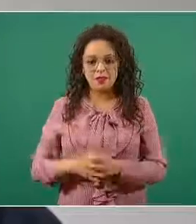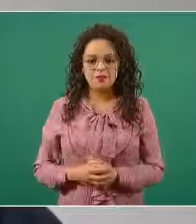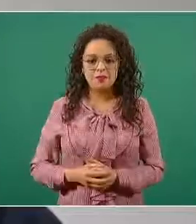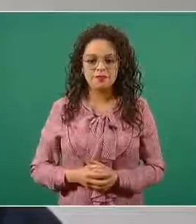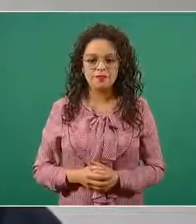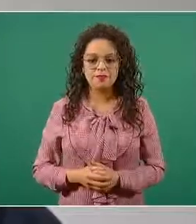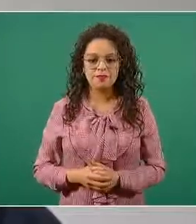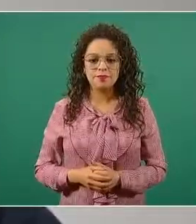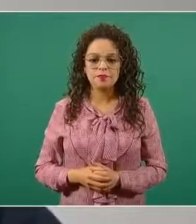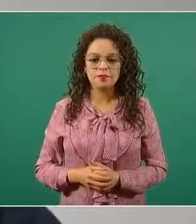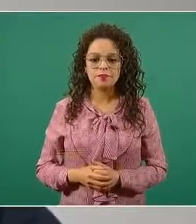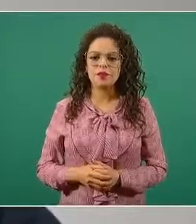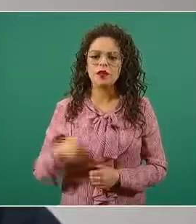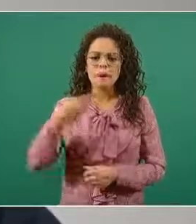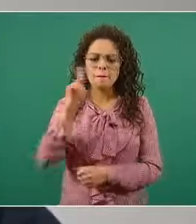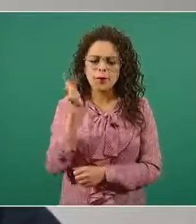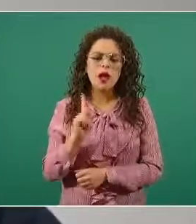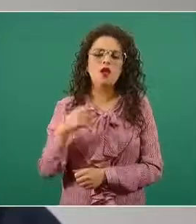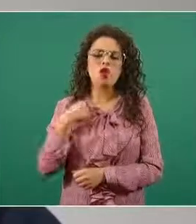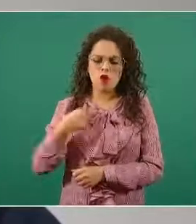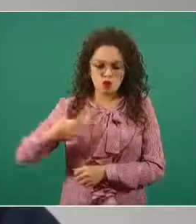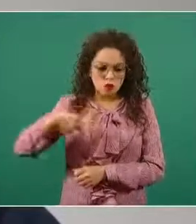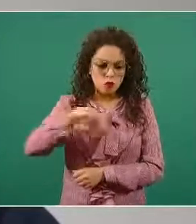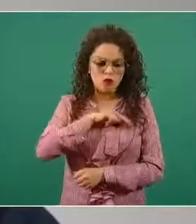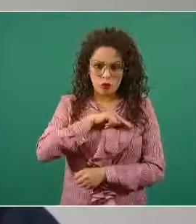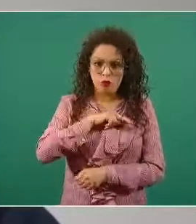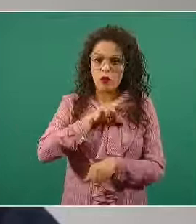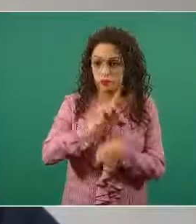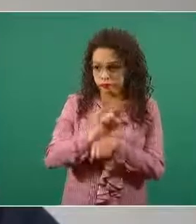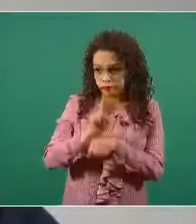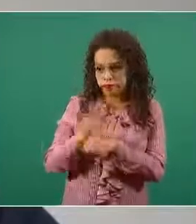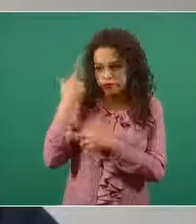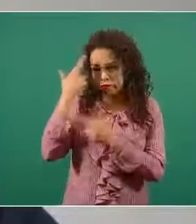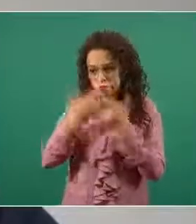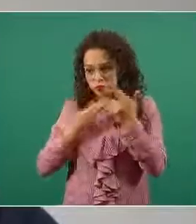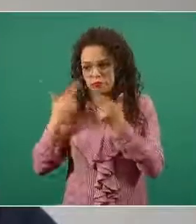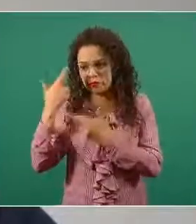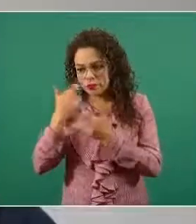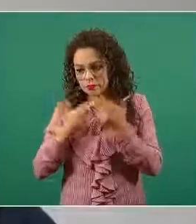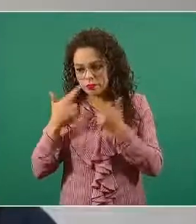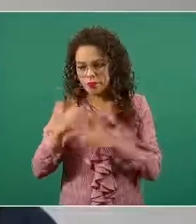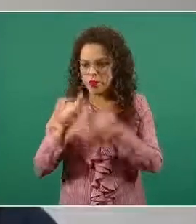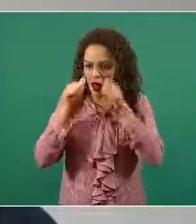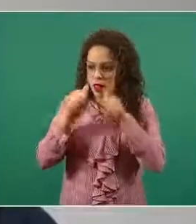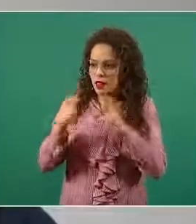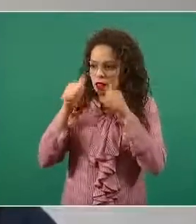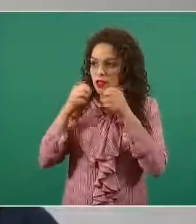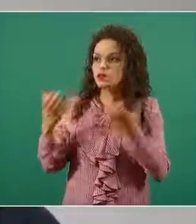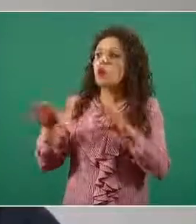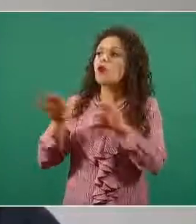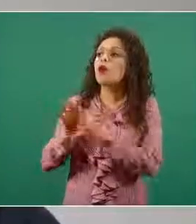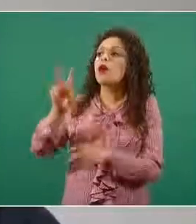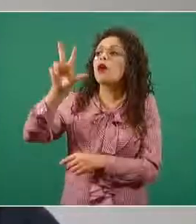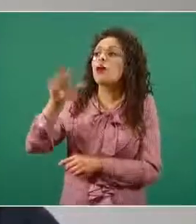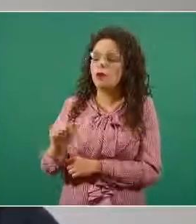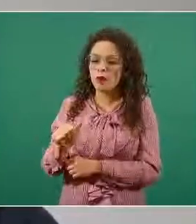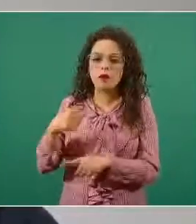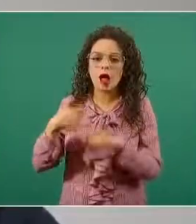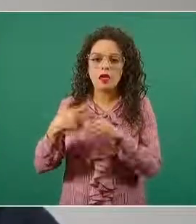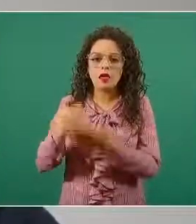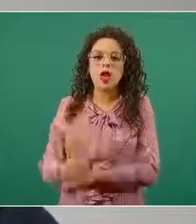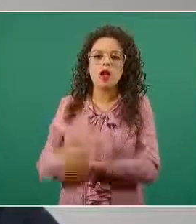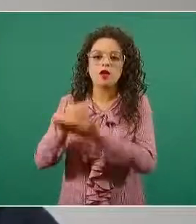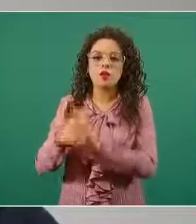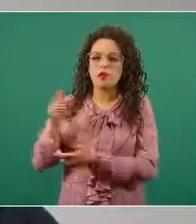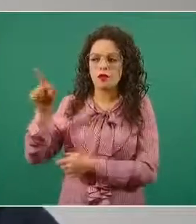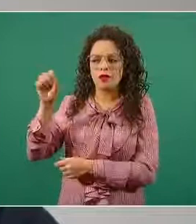a estar igual muy al pendiente de lo que la Secretaría de Relaciones Exteriores nos pueda informar de cómo va estas